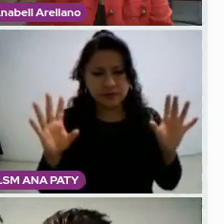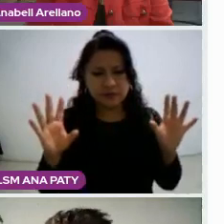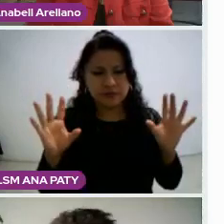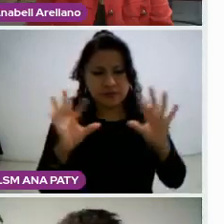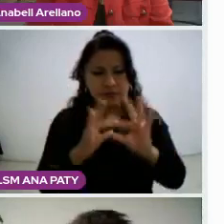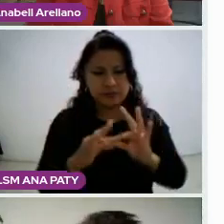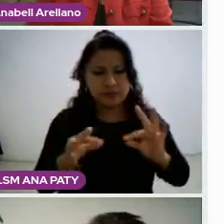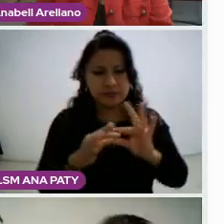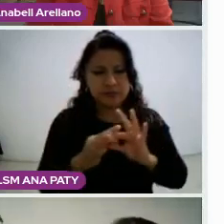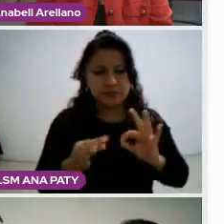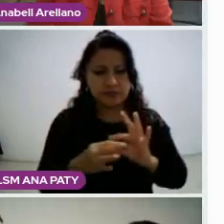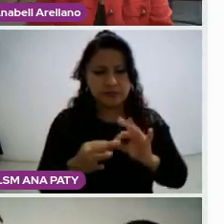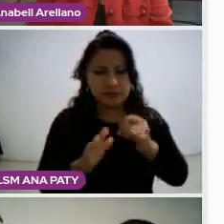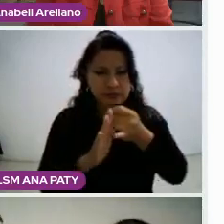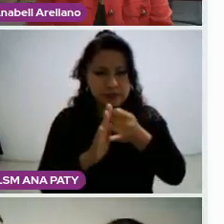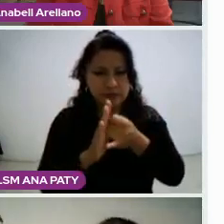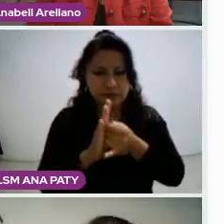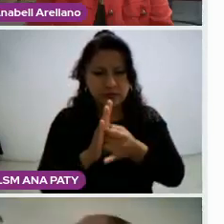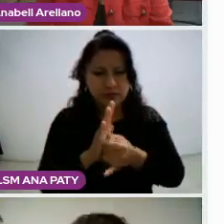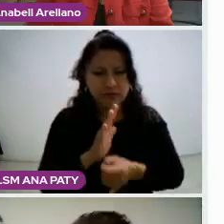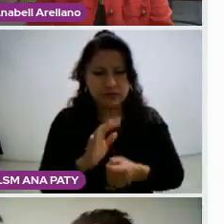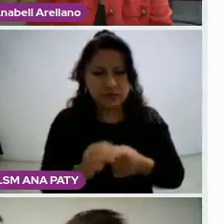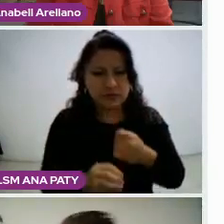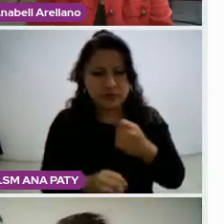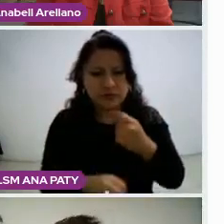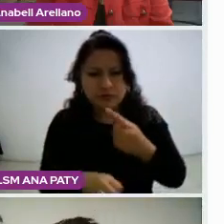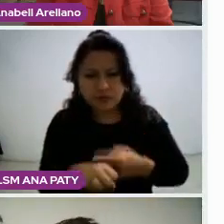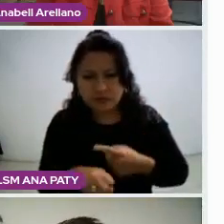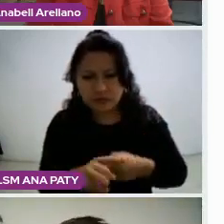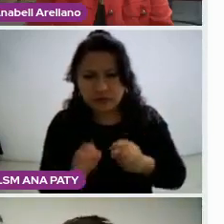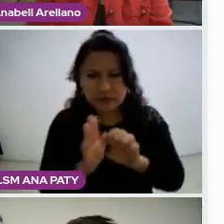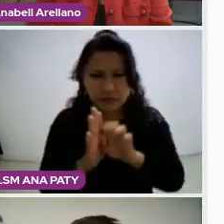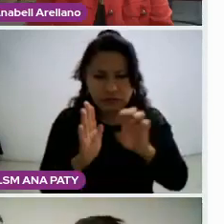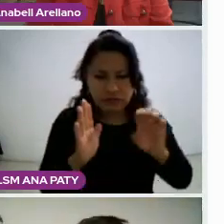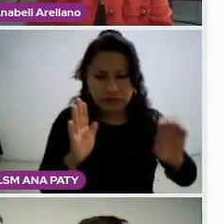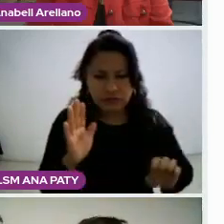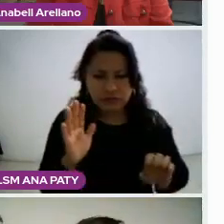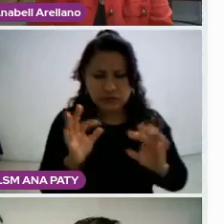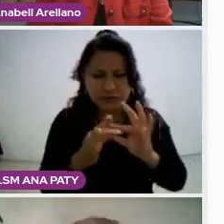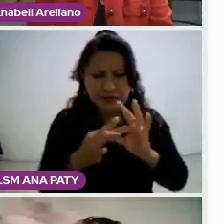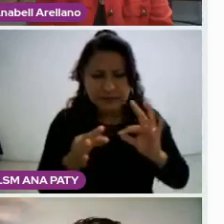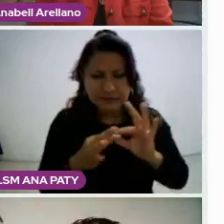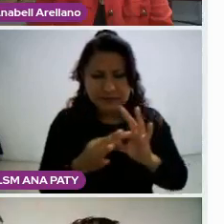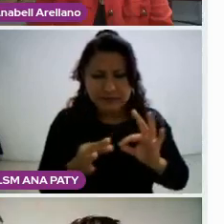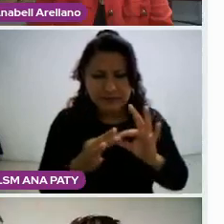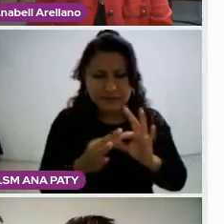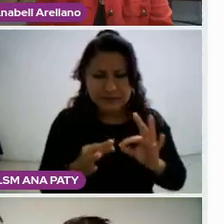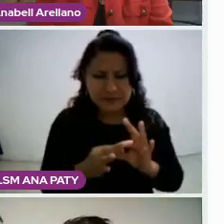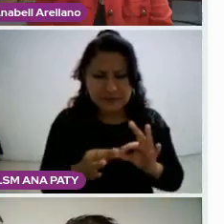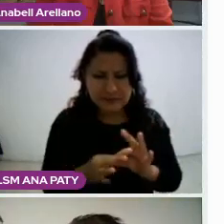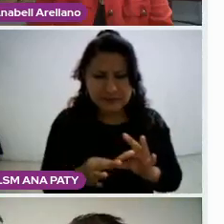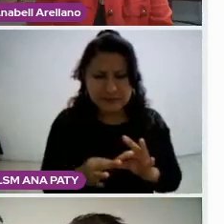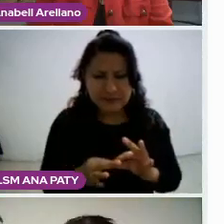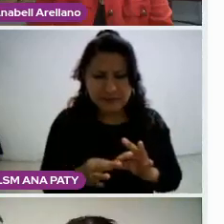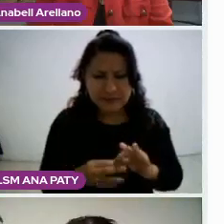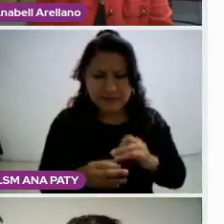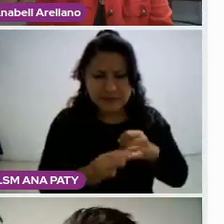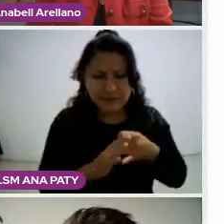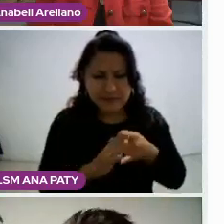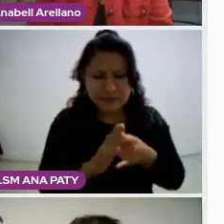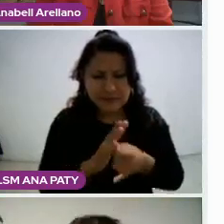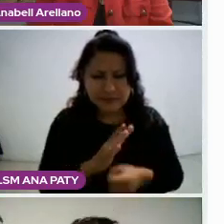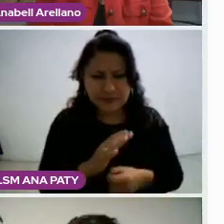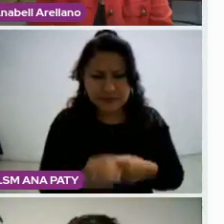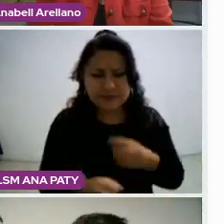quiere decir esto? Que le da muchísimos detalles a lo que está pasando, más allá de lo que podamos realmente